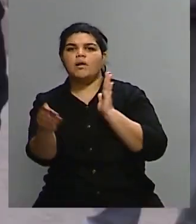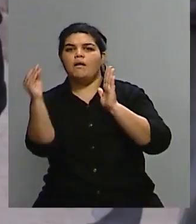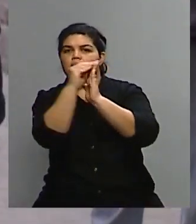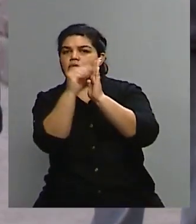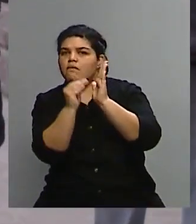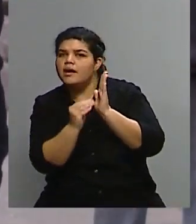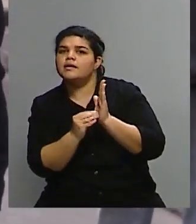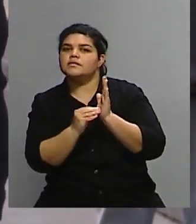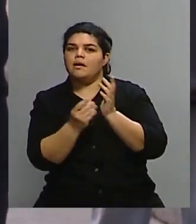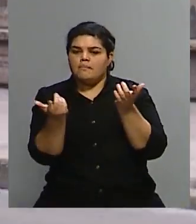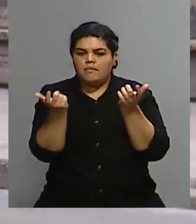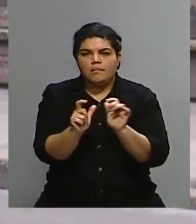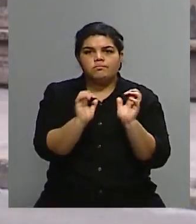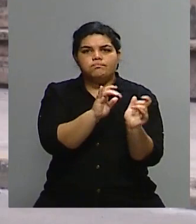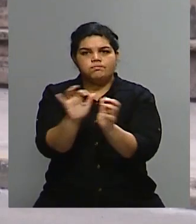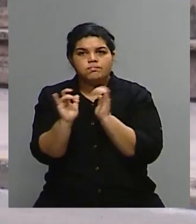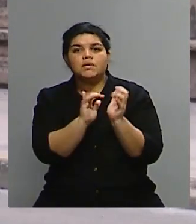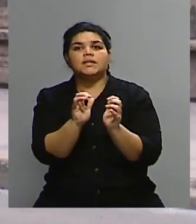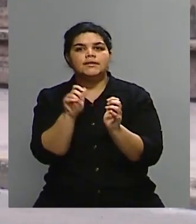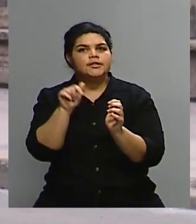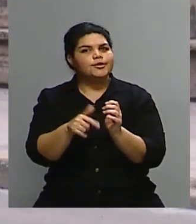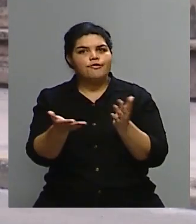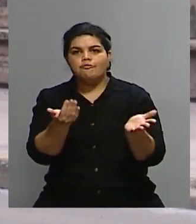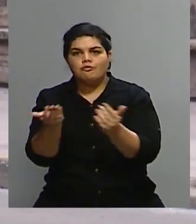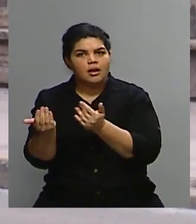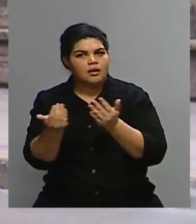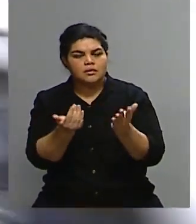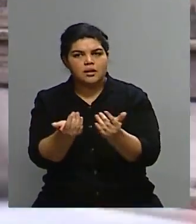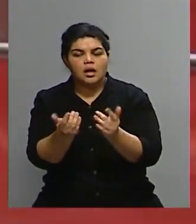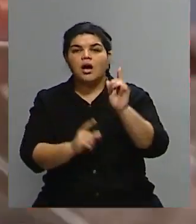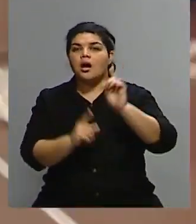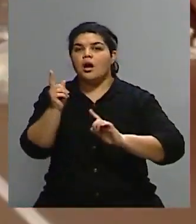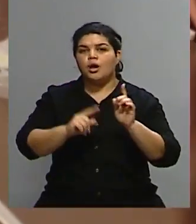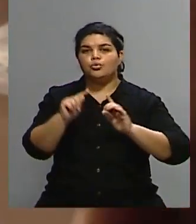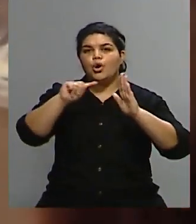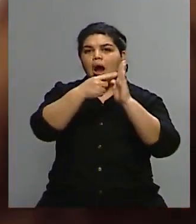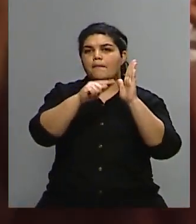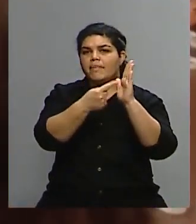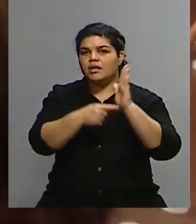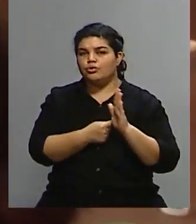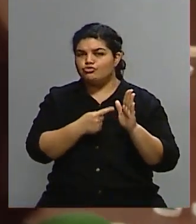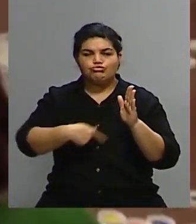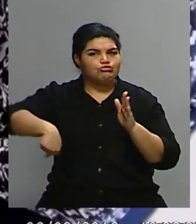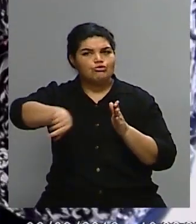vejeces, ¿sí? Hay muchísimos aspectos que no los discutimos todavía, que no los hablamos